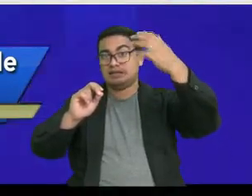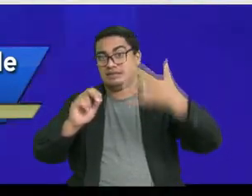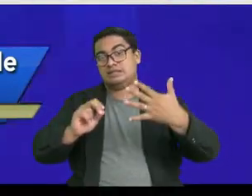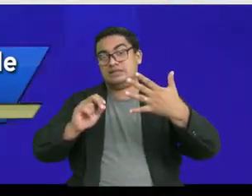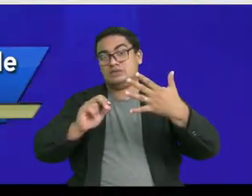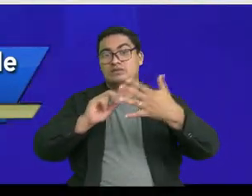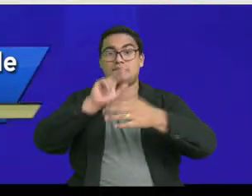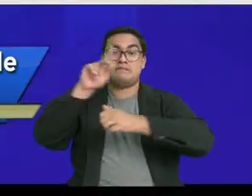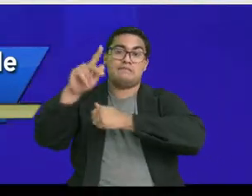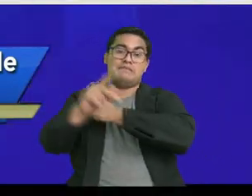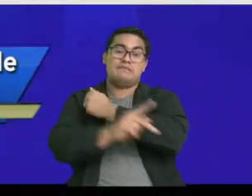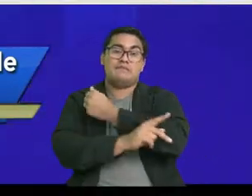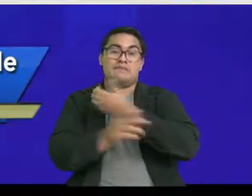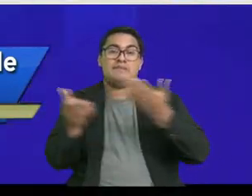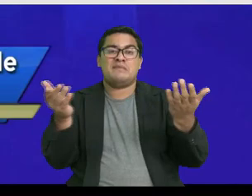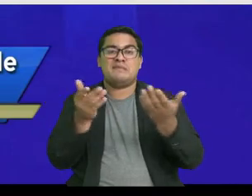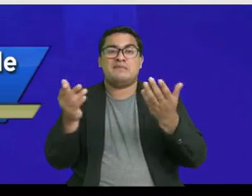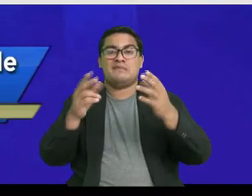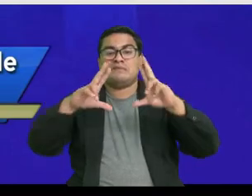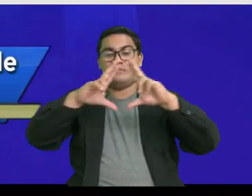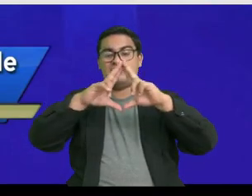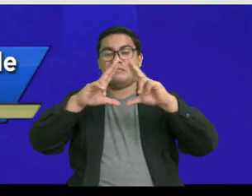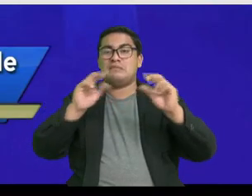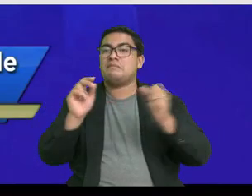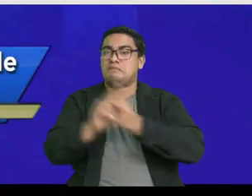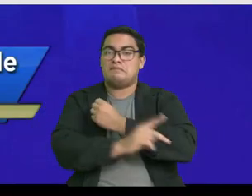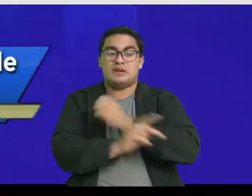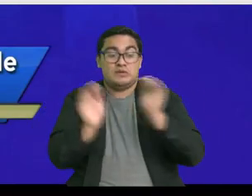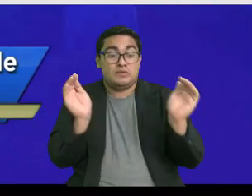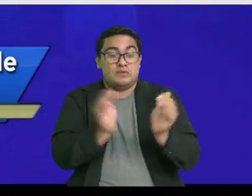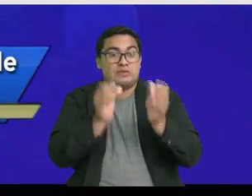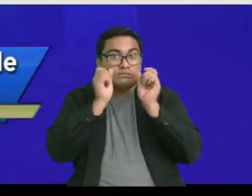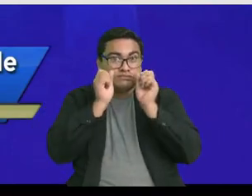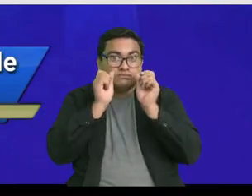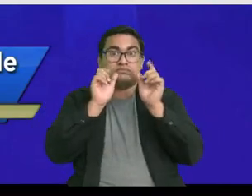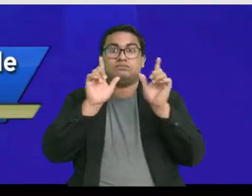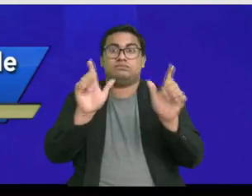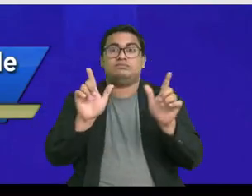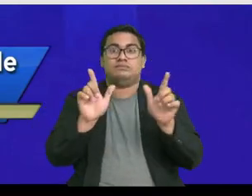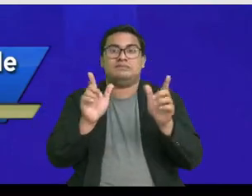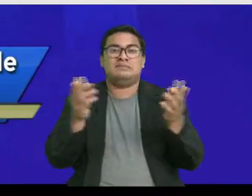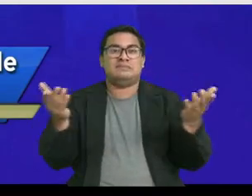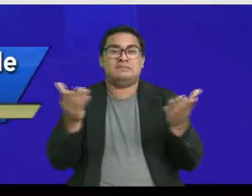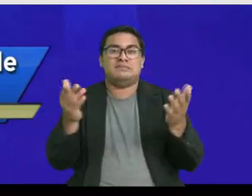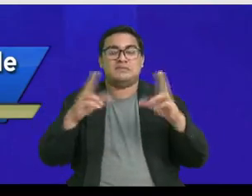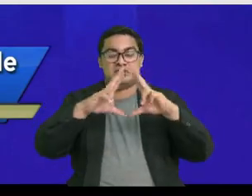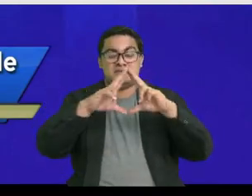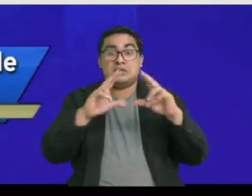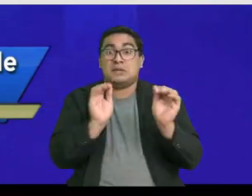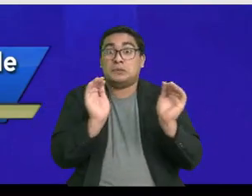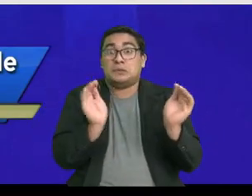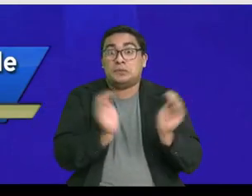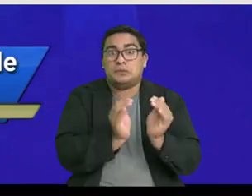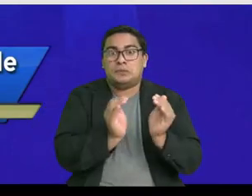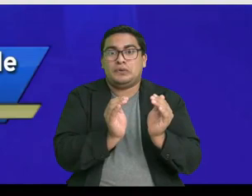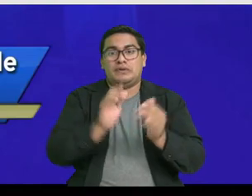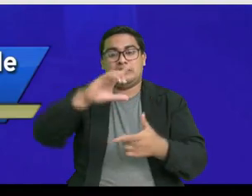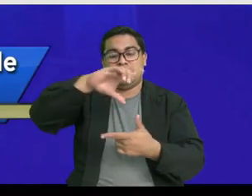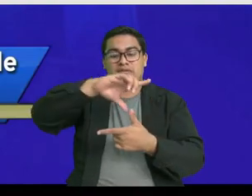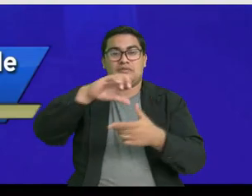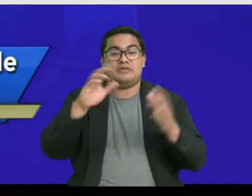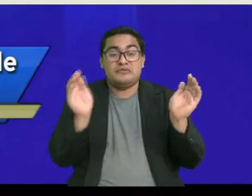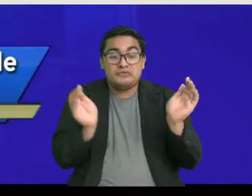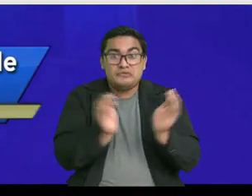país como sí, un sí, país pequeño que dio la sorpresa. Porque un país pequeño en América